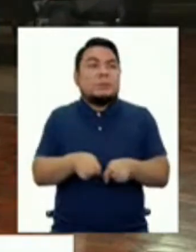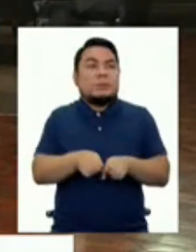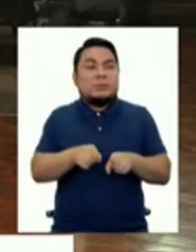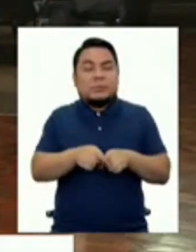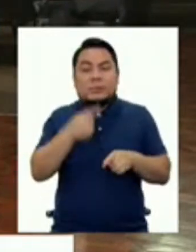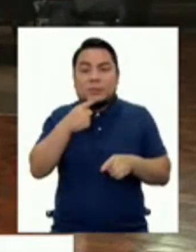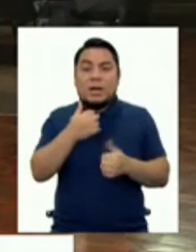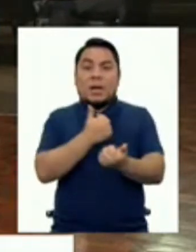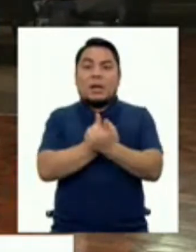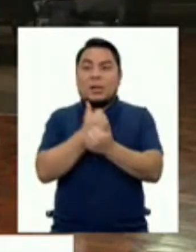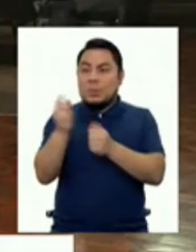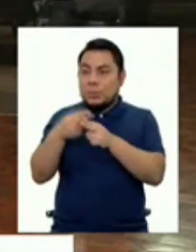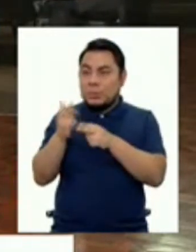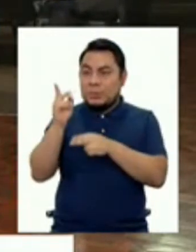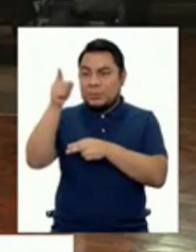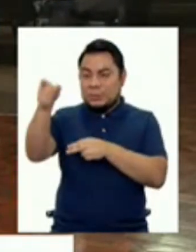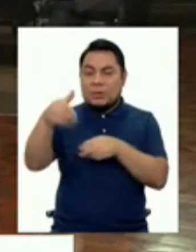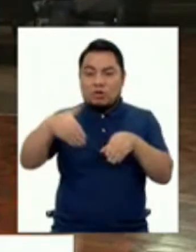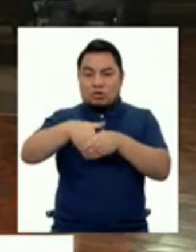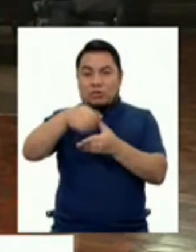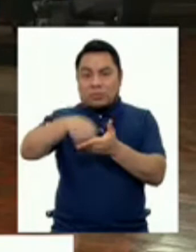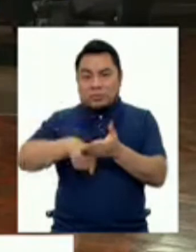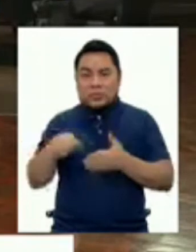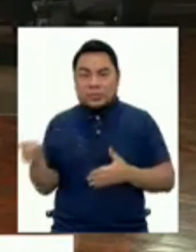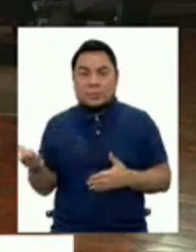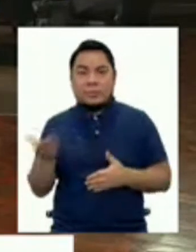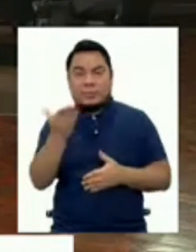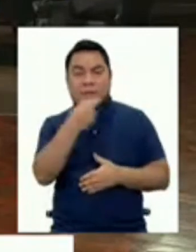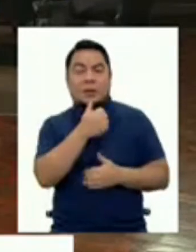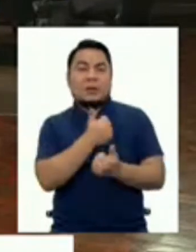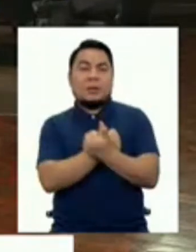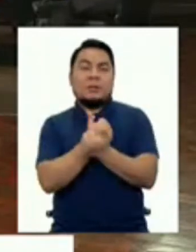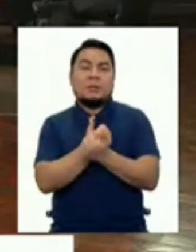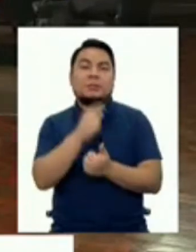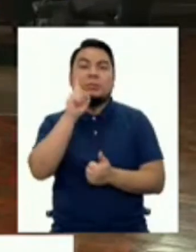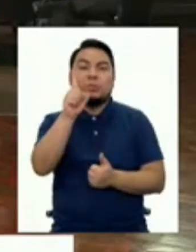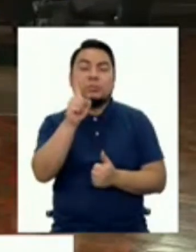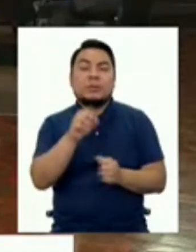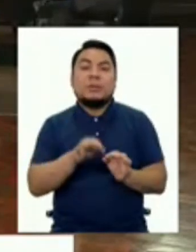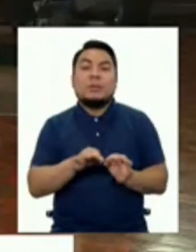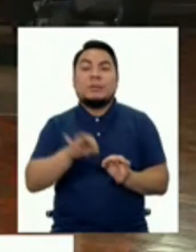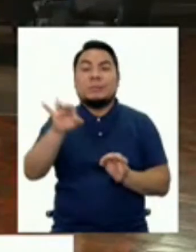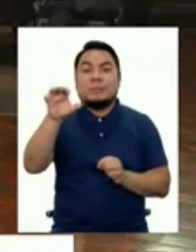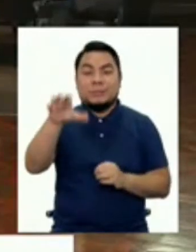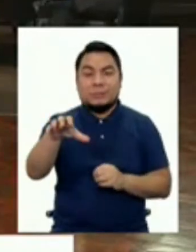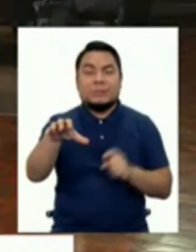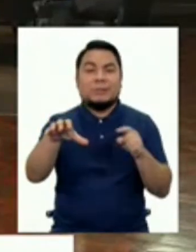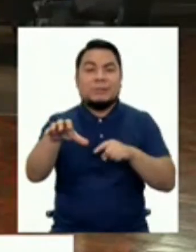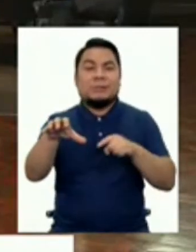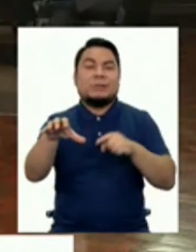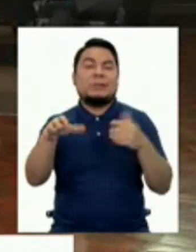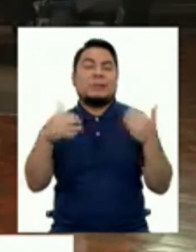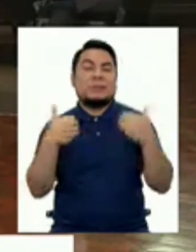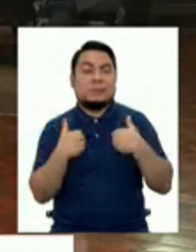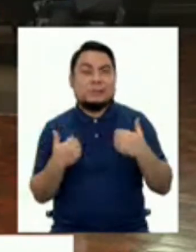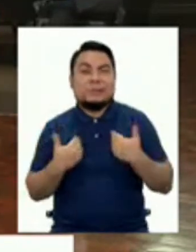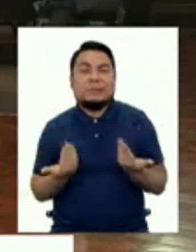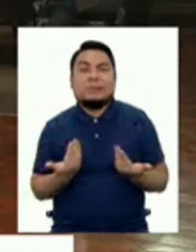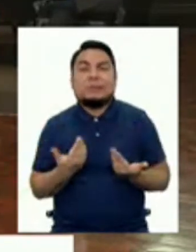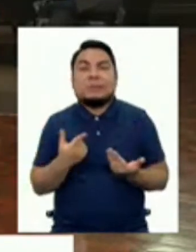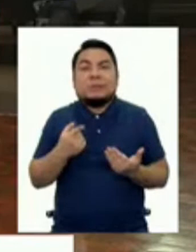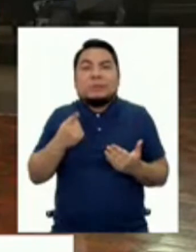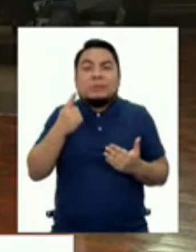recientemente en Ayacucho viendo sobre este convenio. Ayacucho son una de las regiones que tiene un